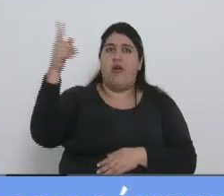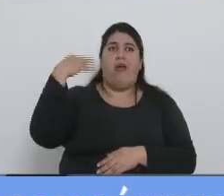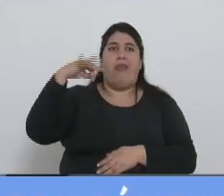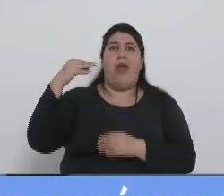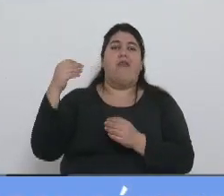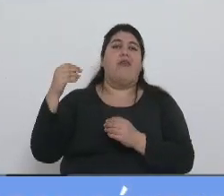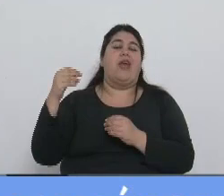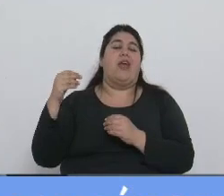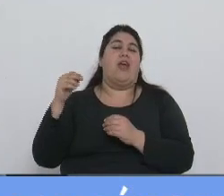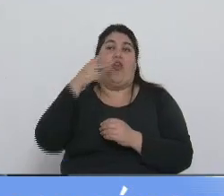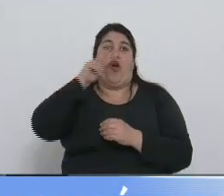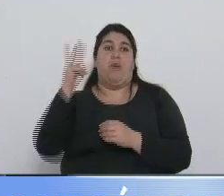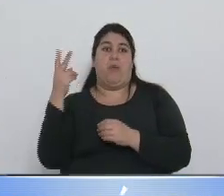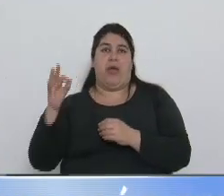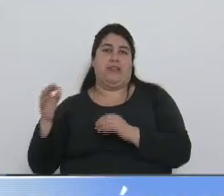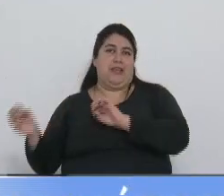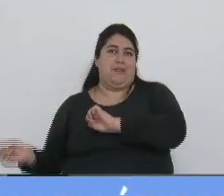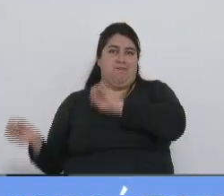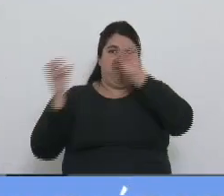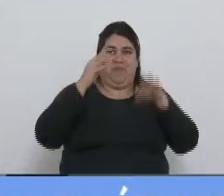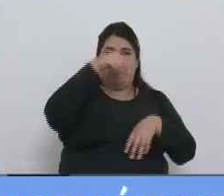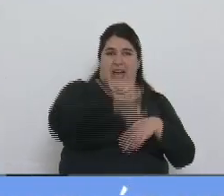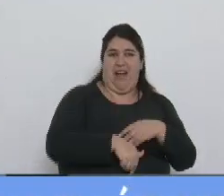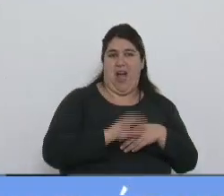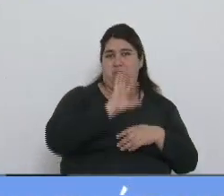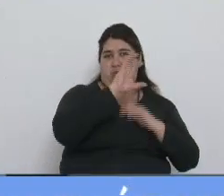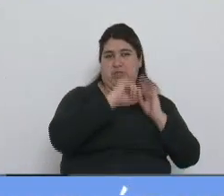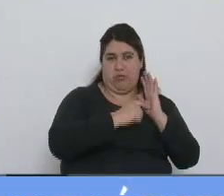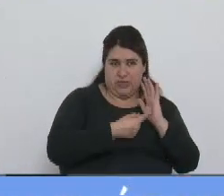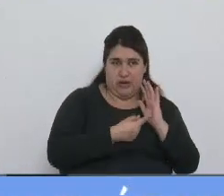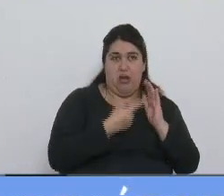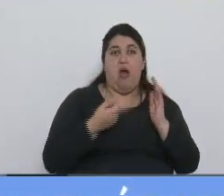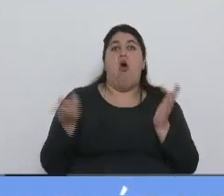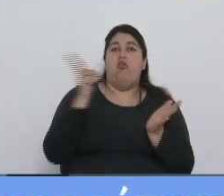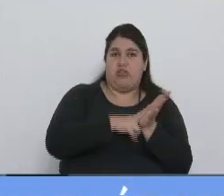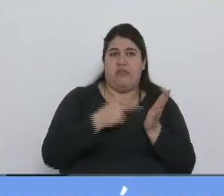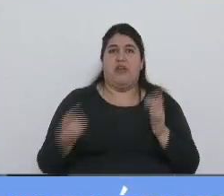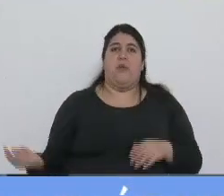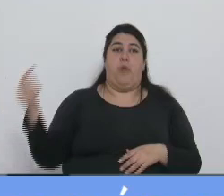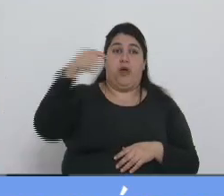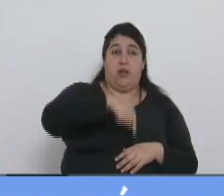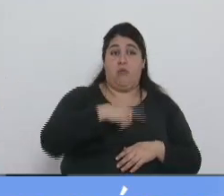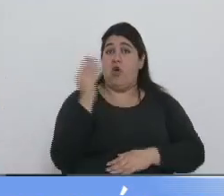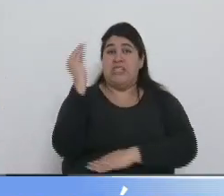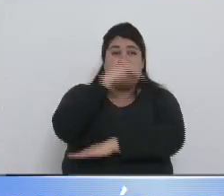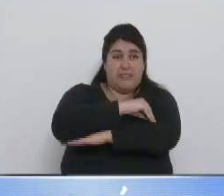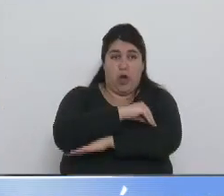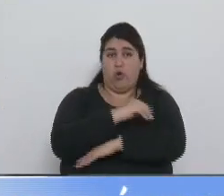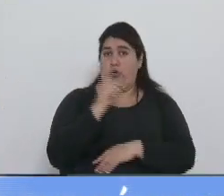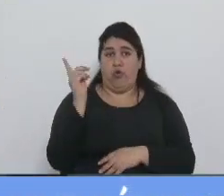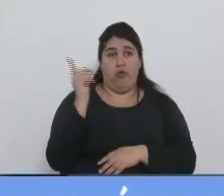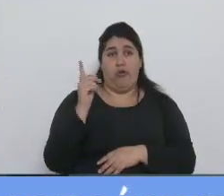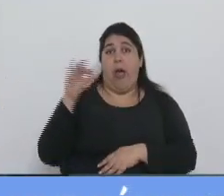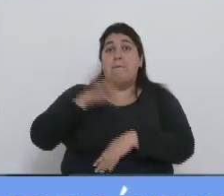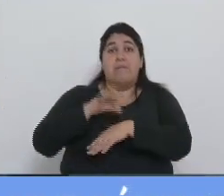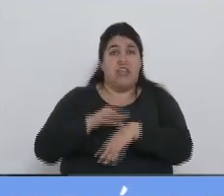el 2020, fue trasladada, derivada, y ahora está de nuevo acá, porque en Santa Cruz no tenemos un